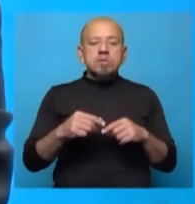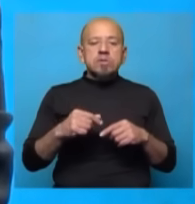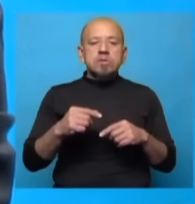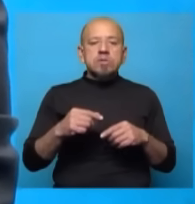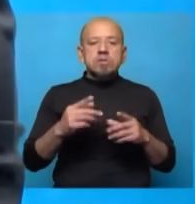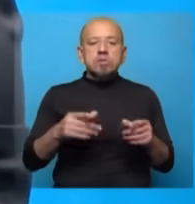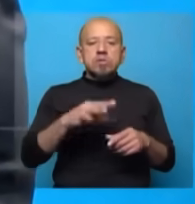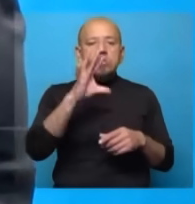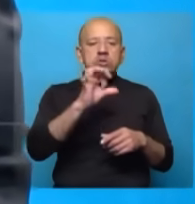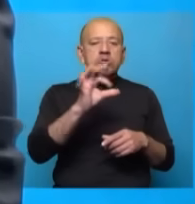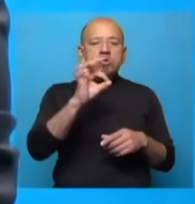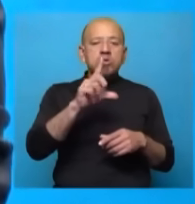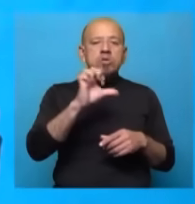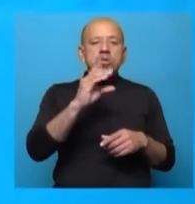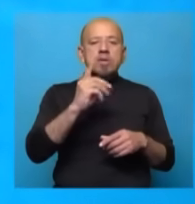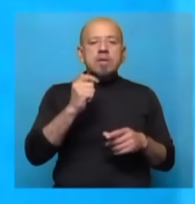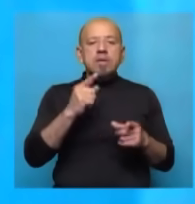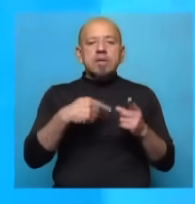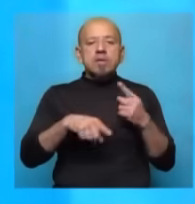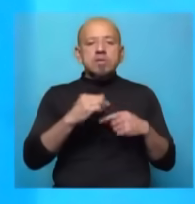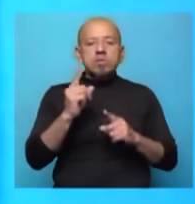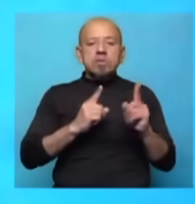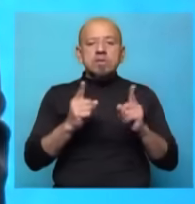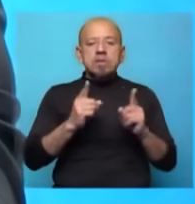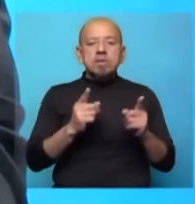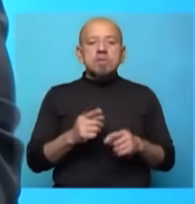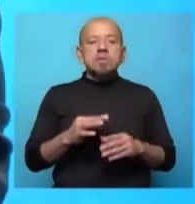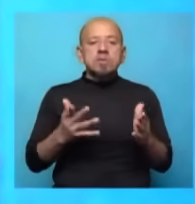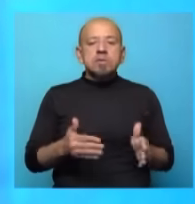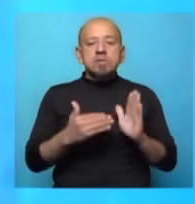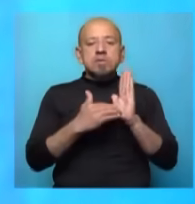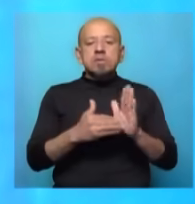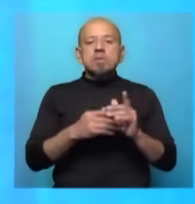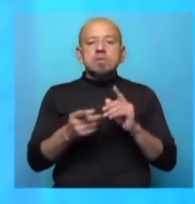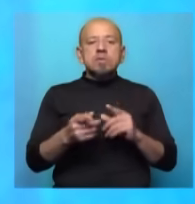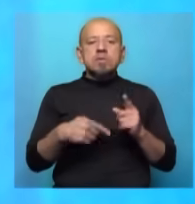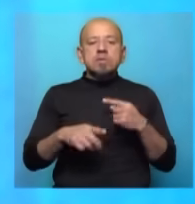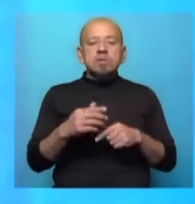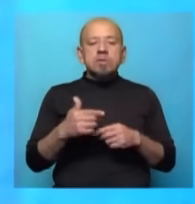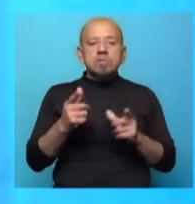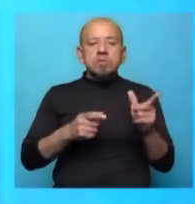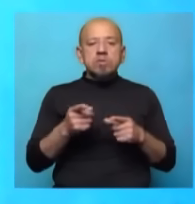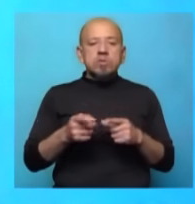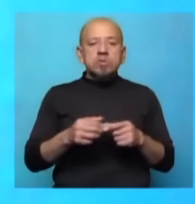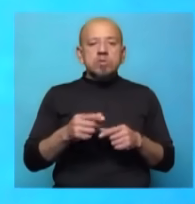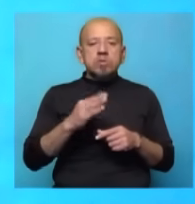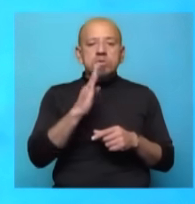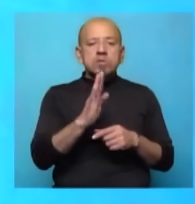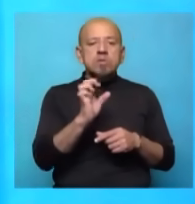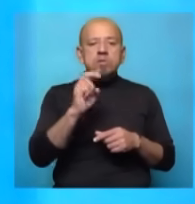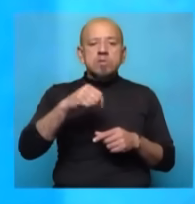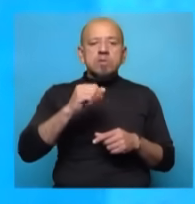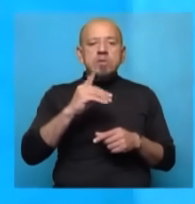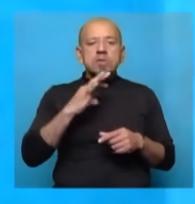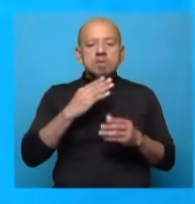doctora Suárez del consultorio jurídico de la Universidad de la república que representó a seis de las víctimas del caso Gustavo pen Gracias por